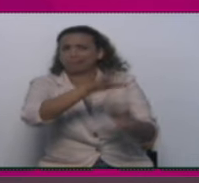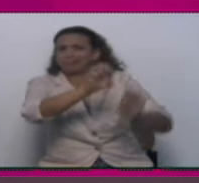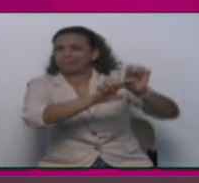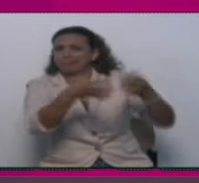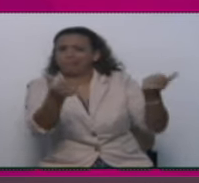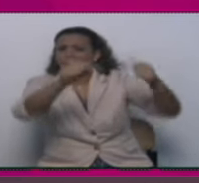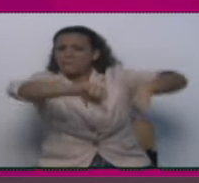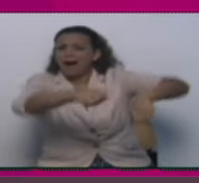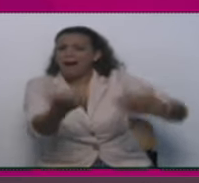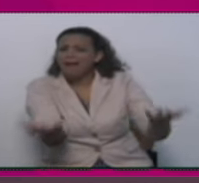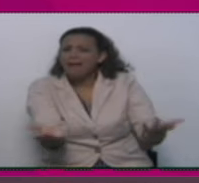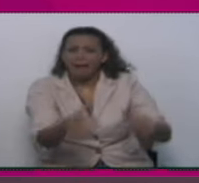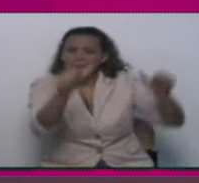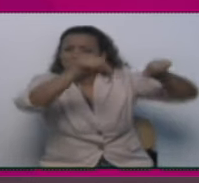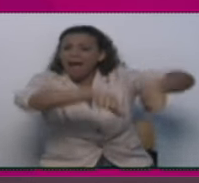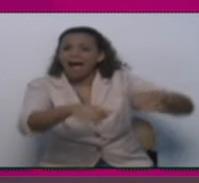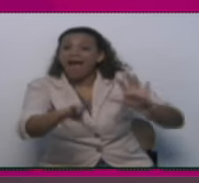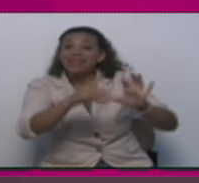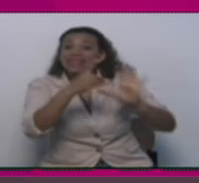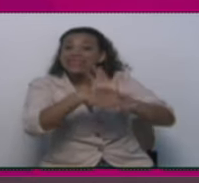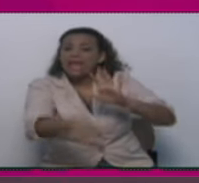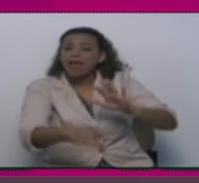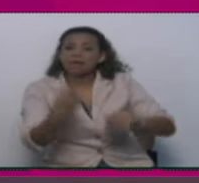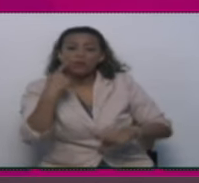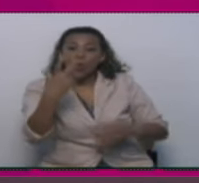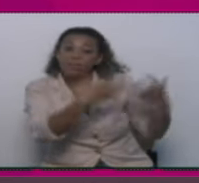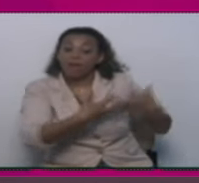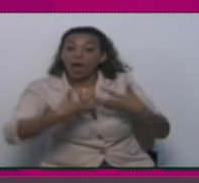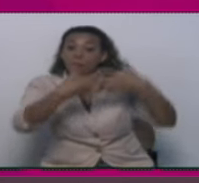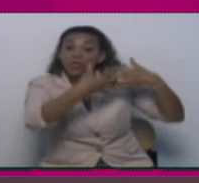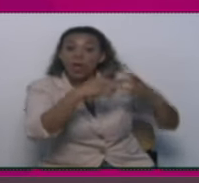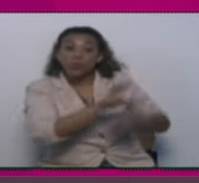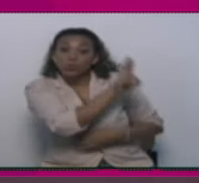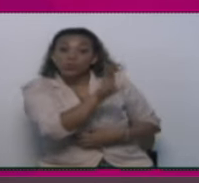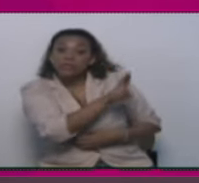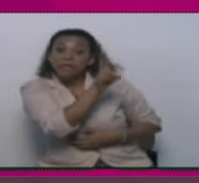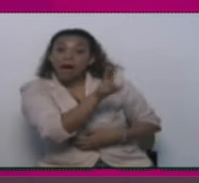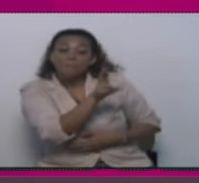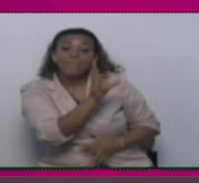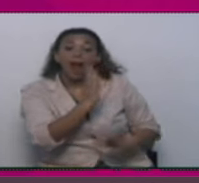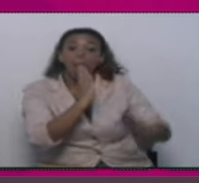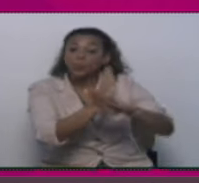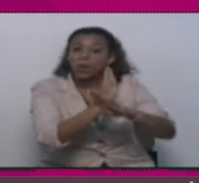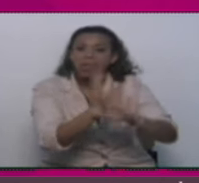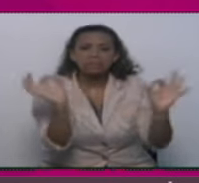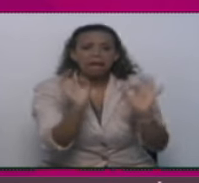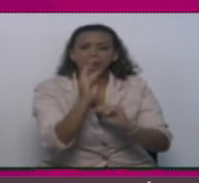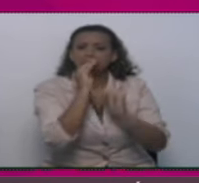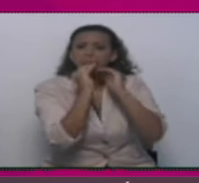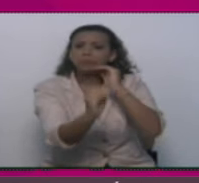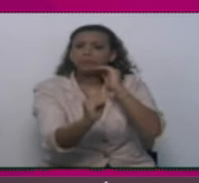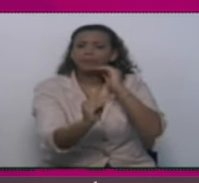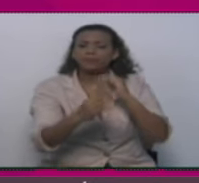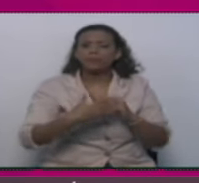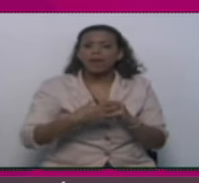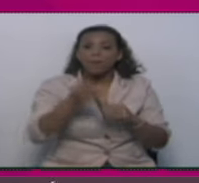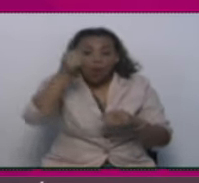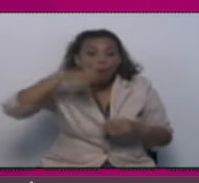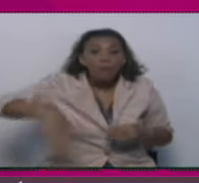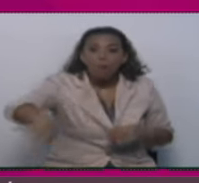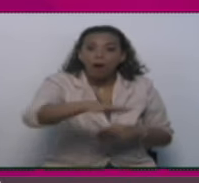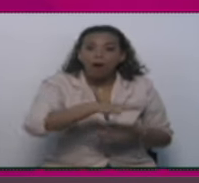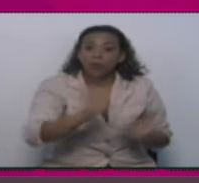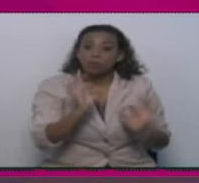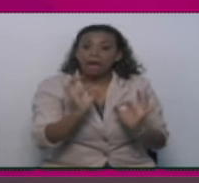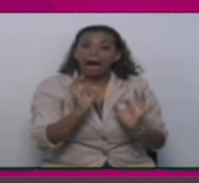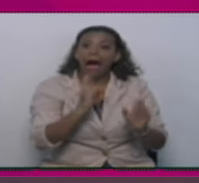escombros por el derecho a veto que Estados Unidos ha aplicado para detener el crimen de Netanyahu contra el pueblo palestino y